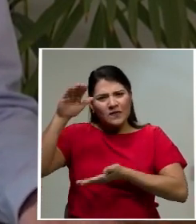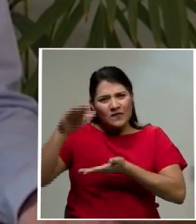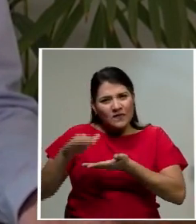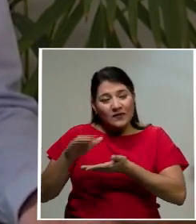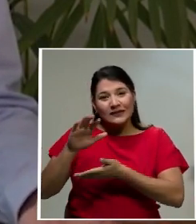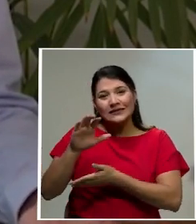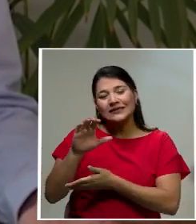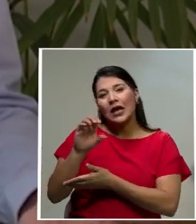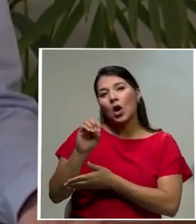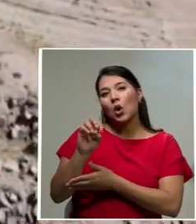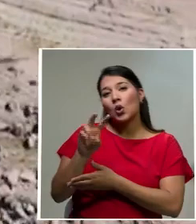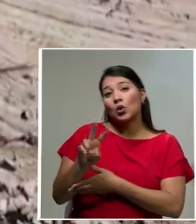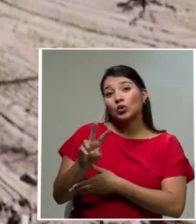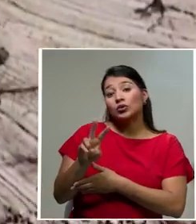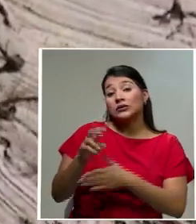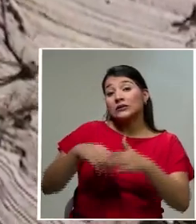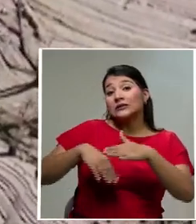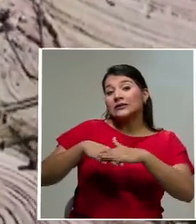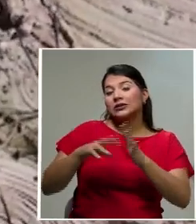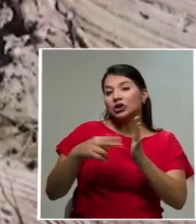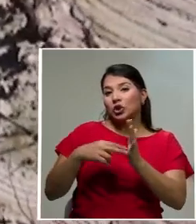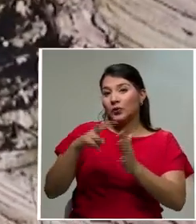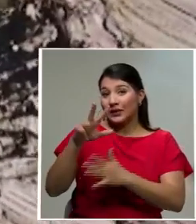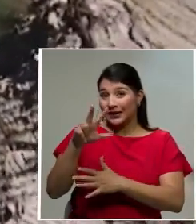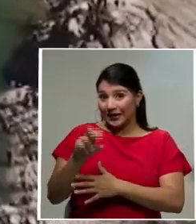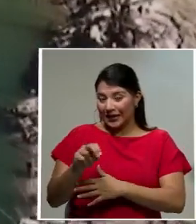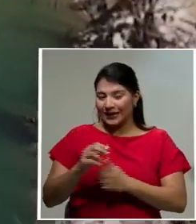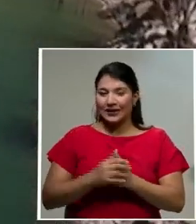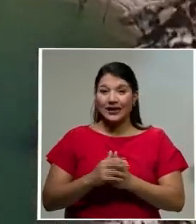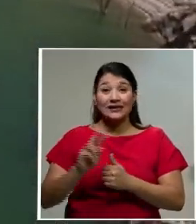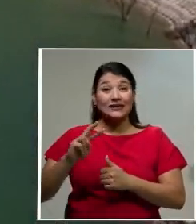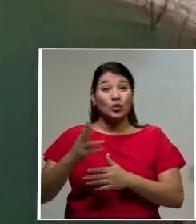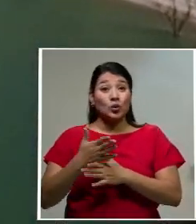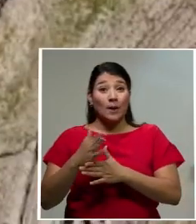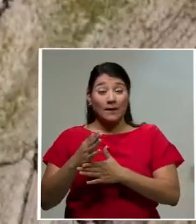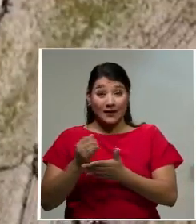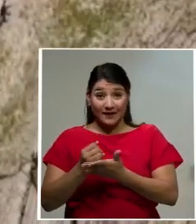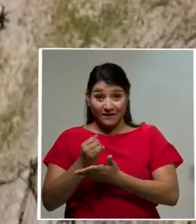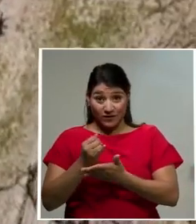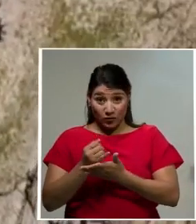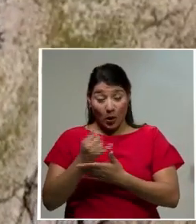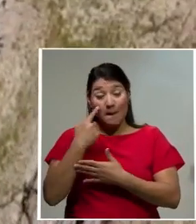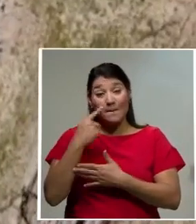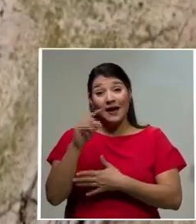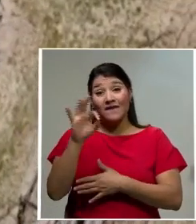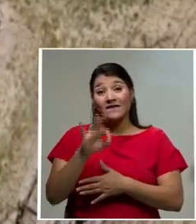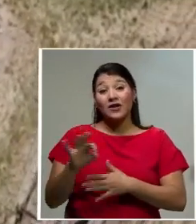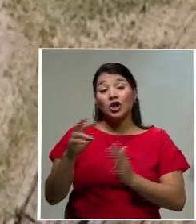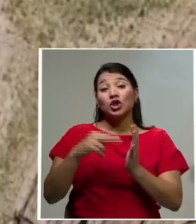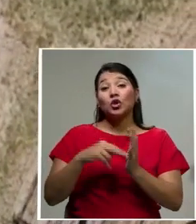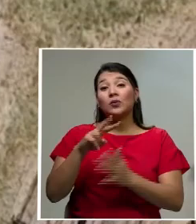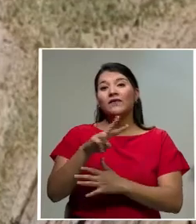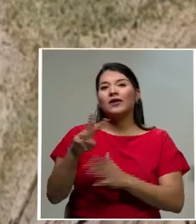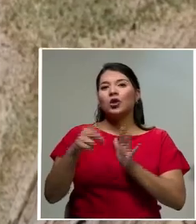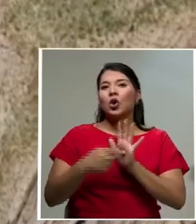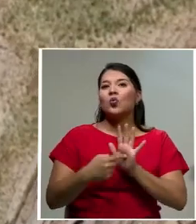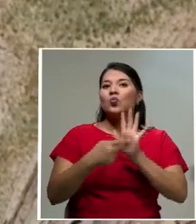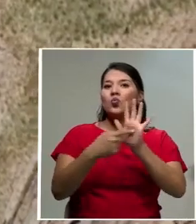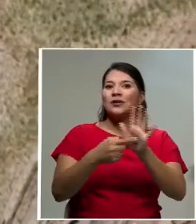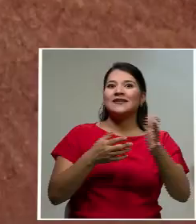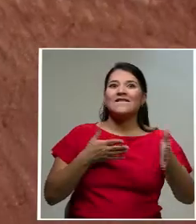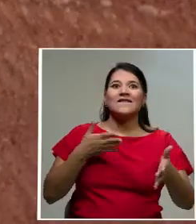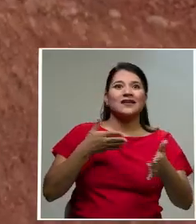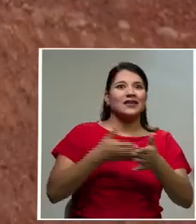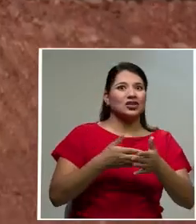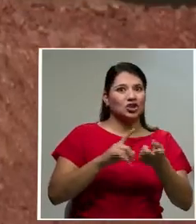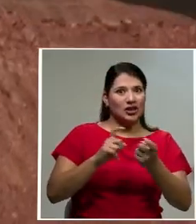2030. La segunda parte del informe, prevista para febrero de 2022, mostrará el impacto de estos